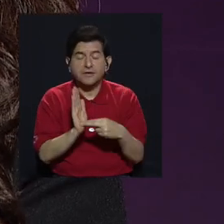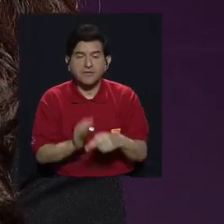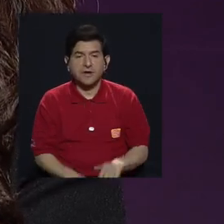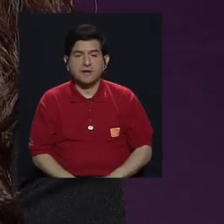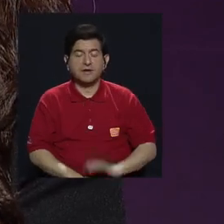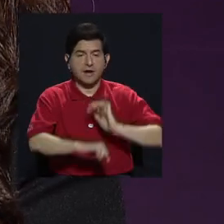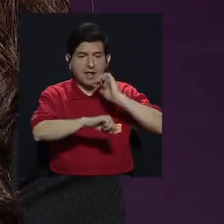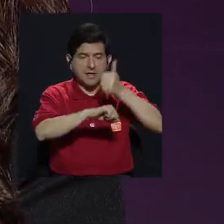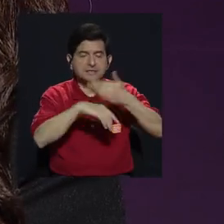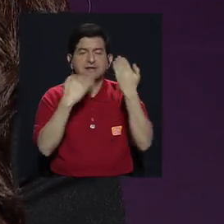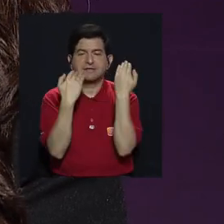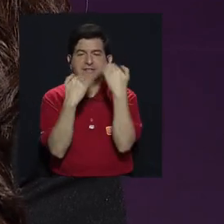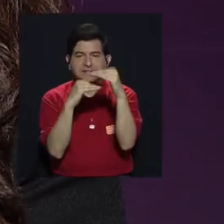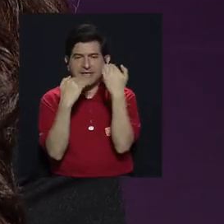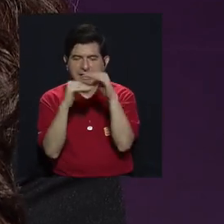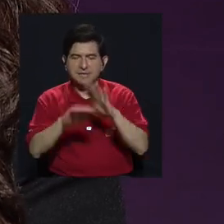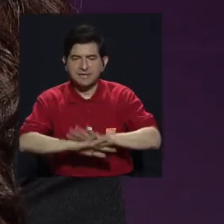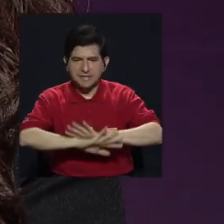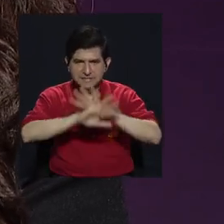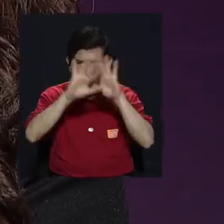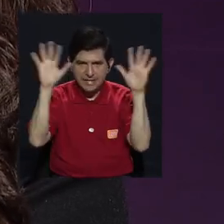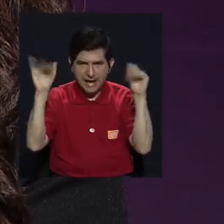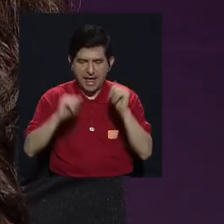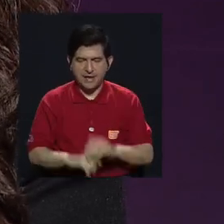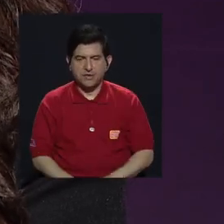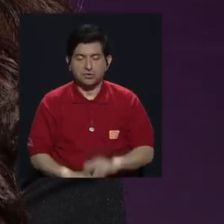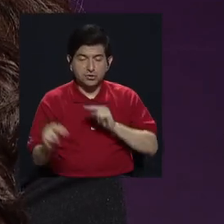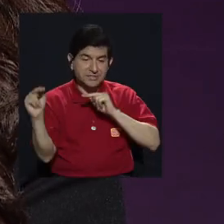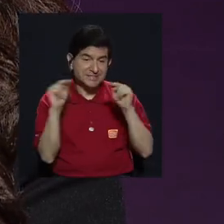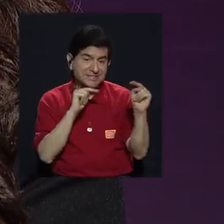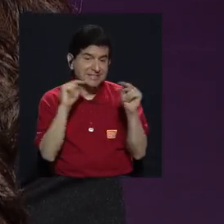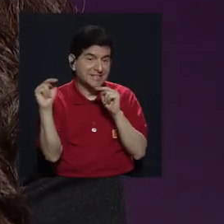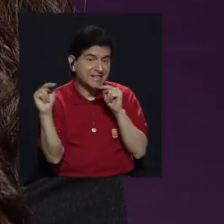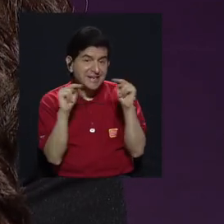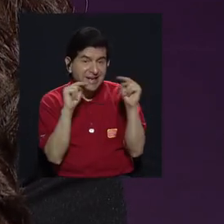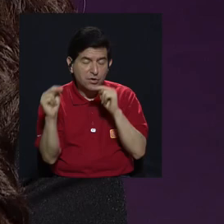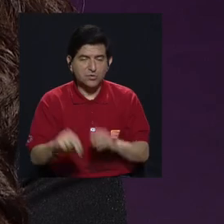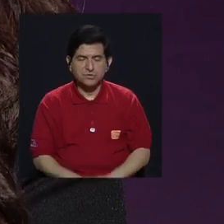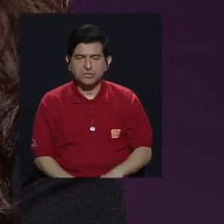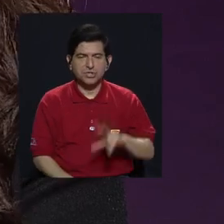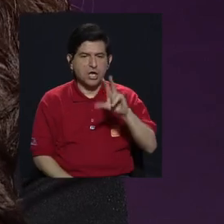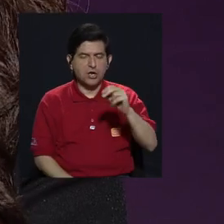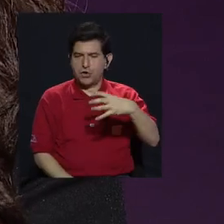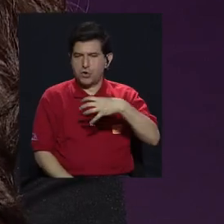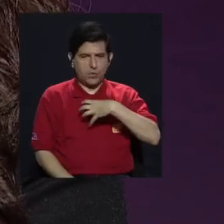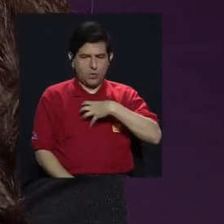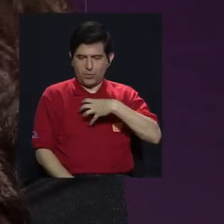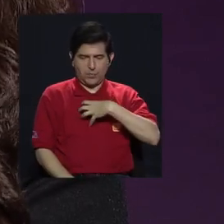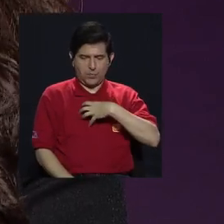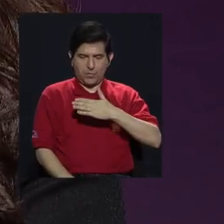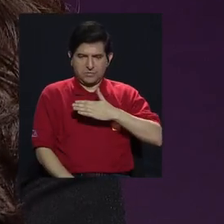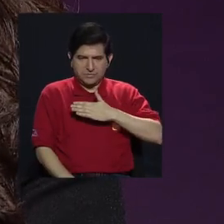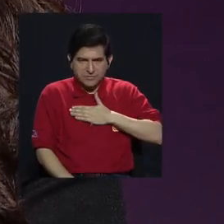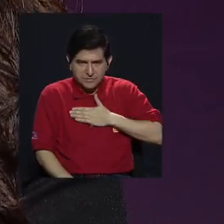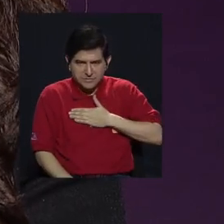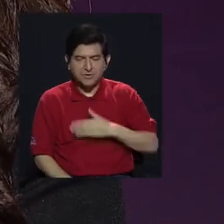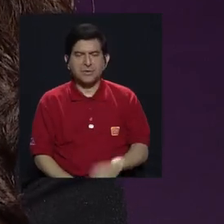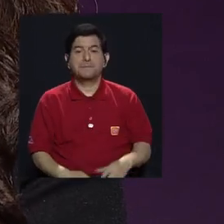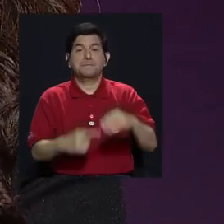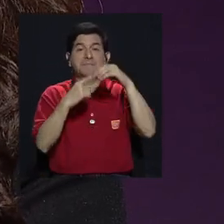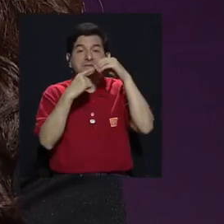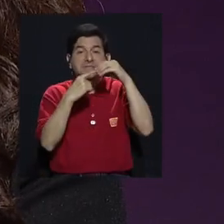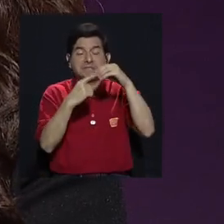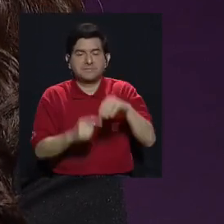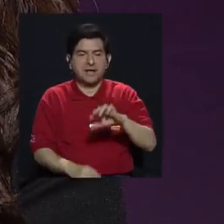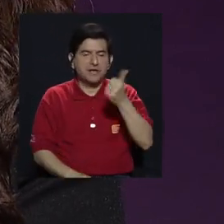el establecimiento de límites claros, la negociación, la no posesividad principalmente, y